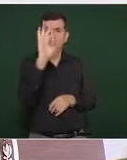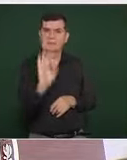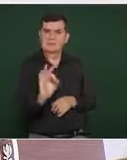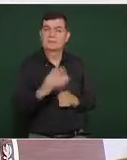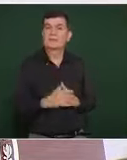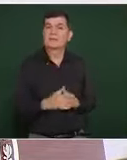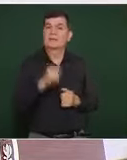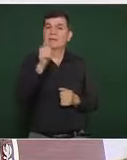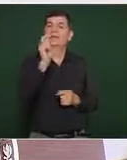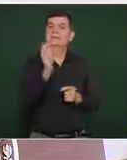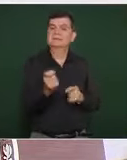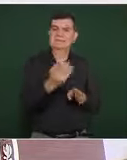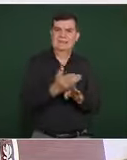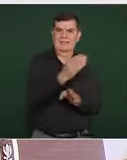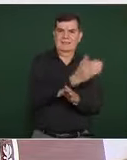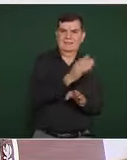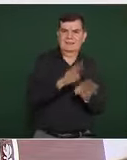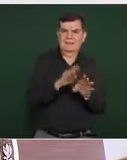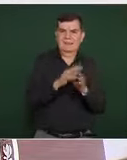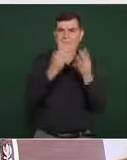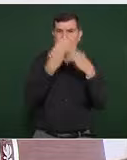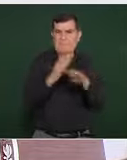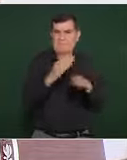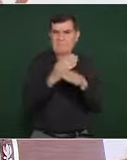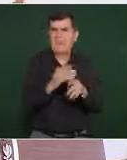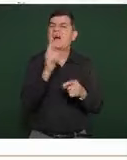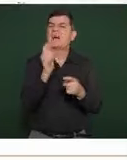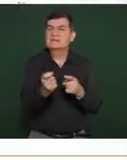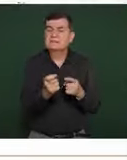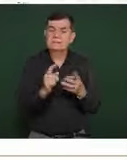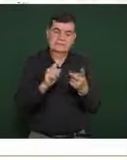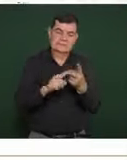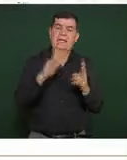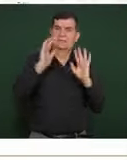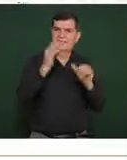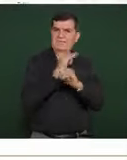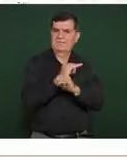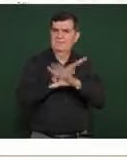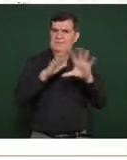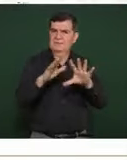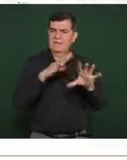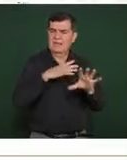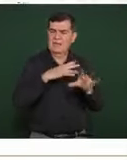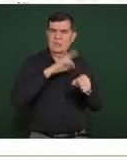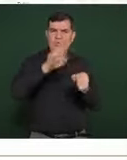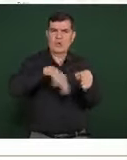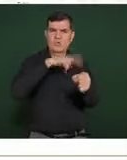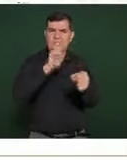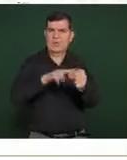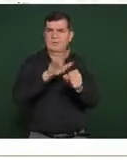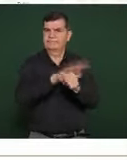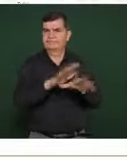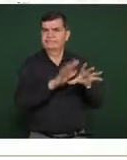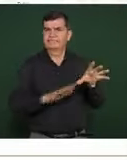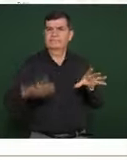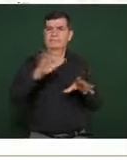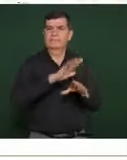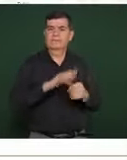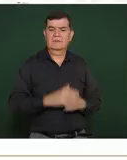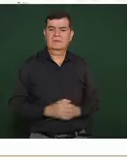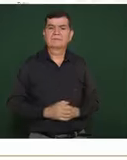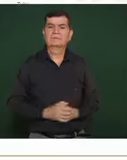96%. Con respecto a los servicios bancarios, mantenemos la información de que ya se encuentra normalizado el servicio